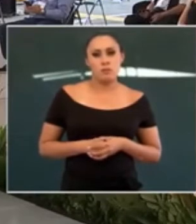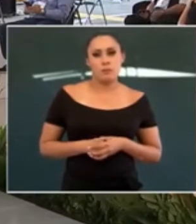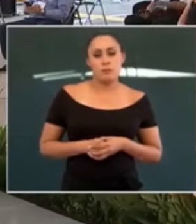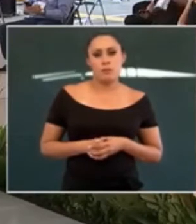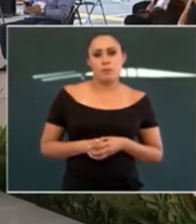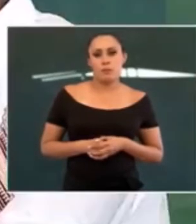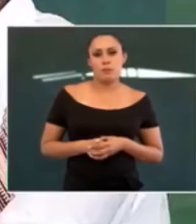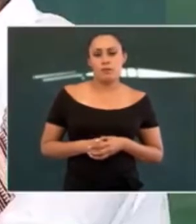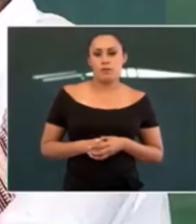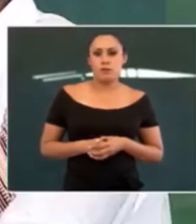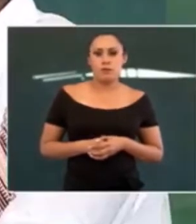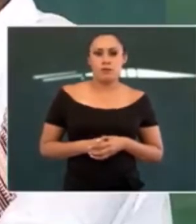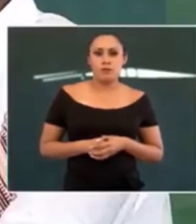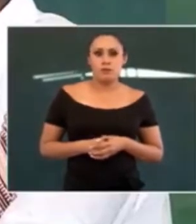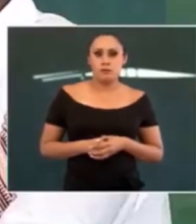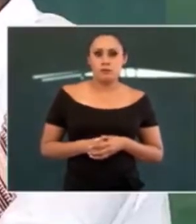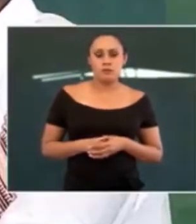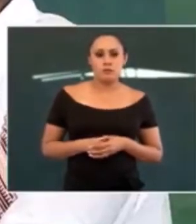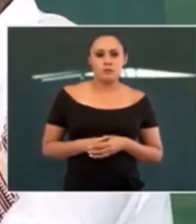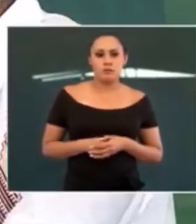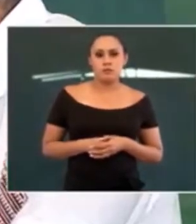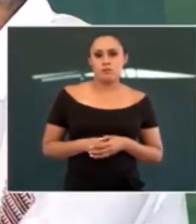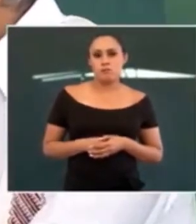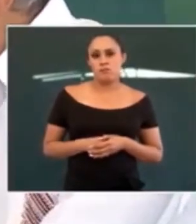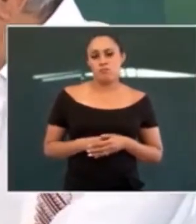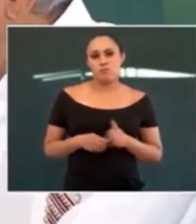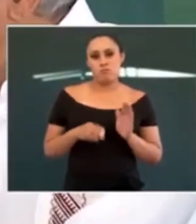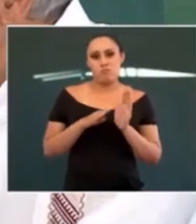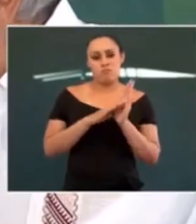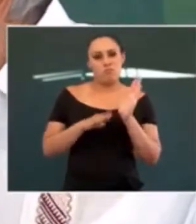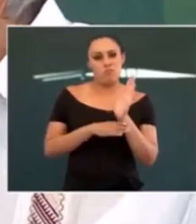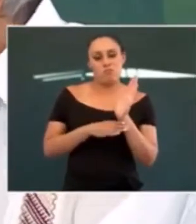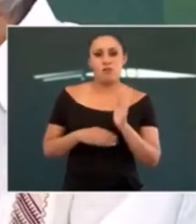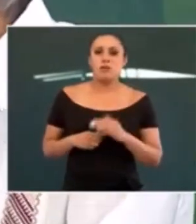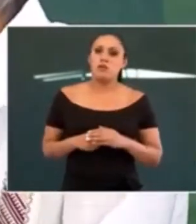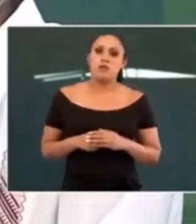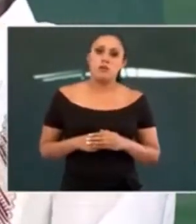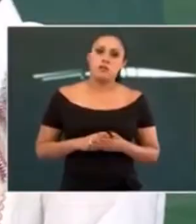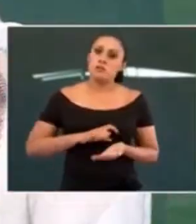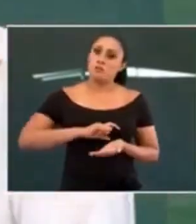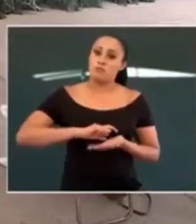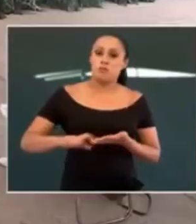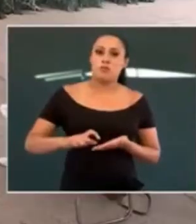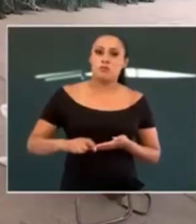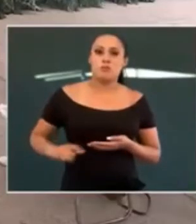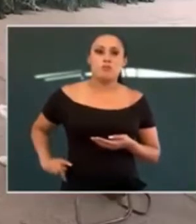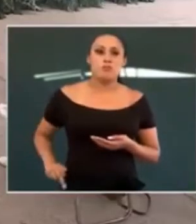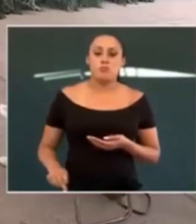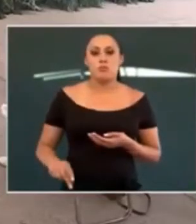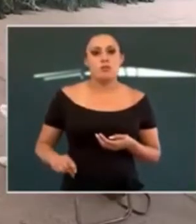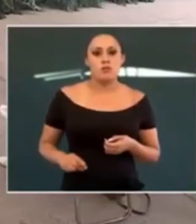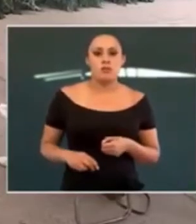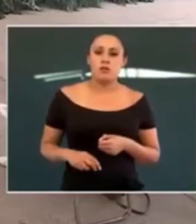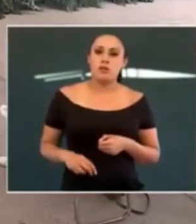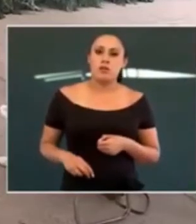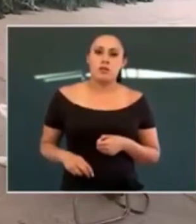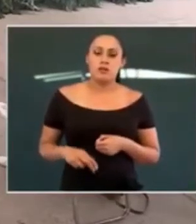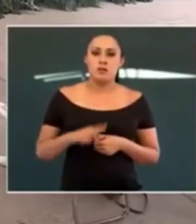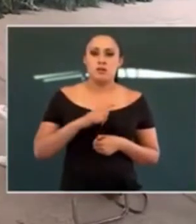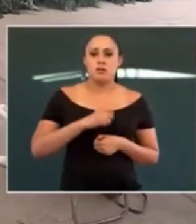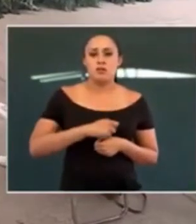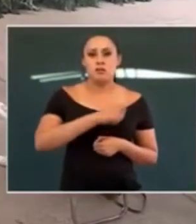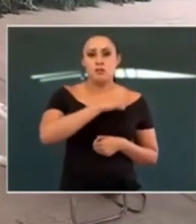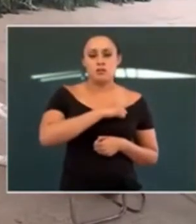saldo negativo de la política económica que se impuso. Se abandonó la salud.